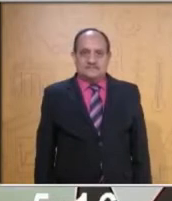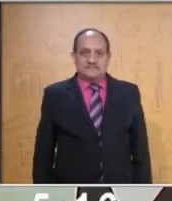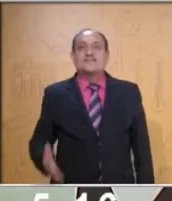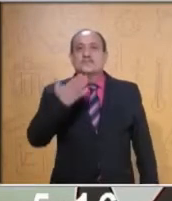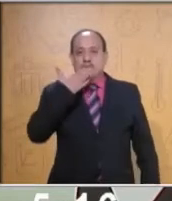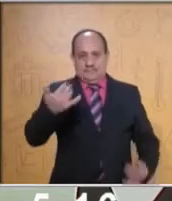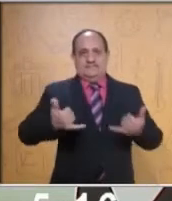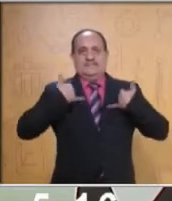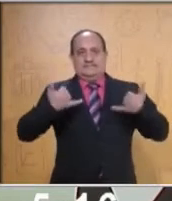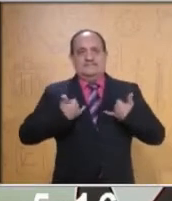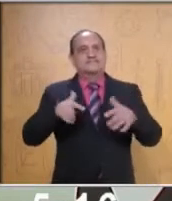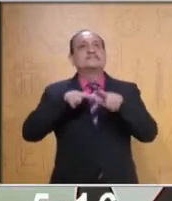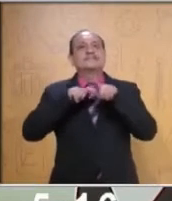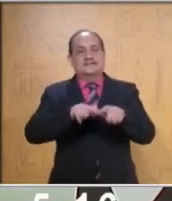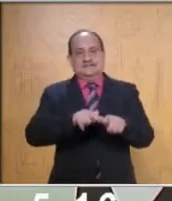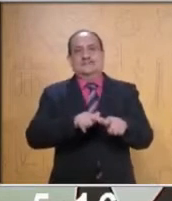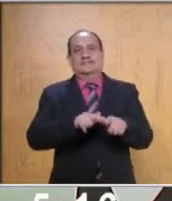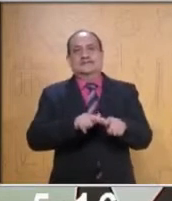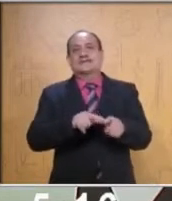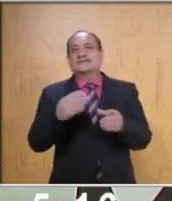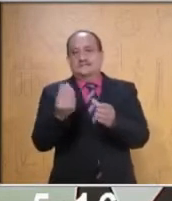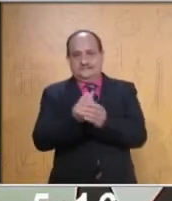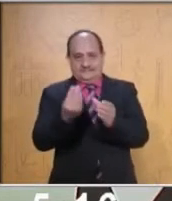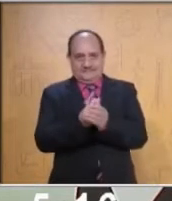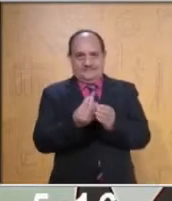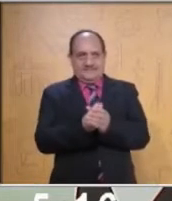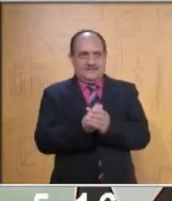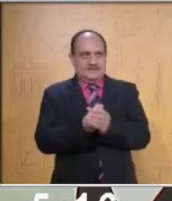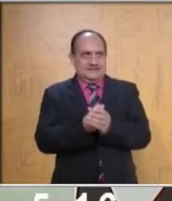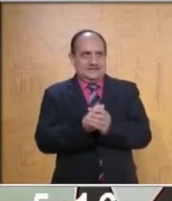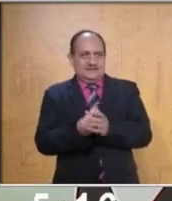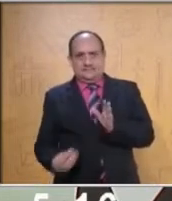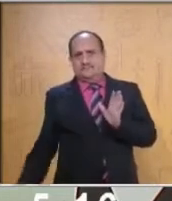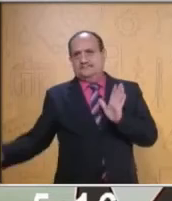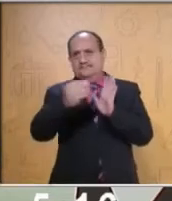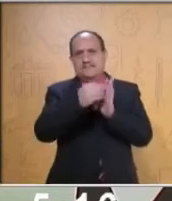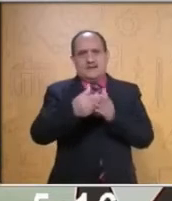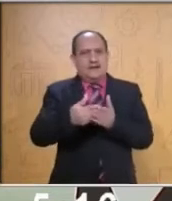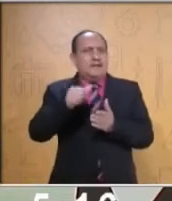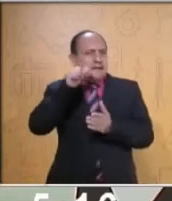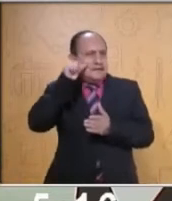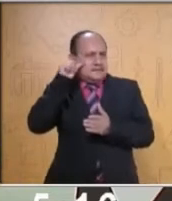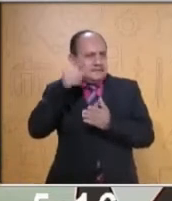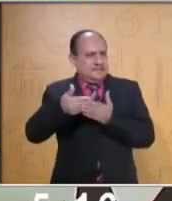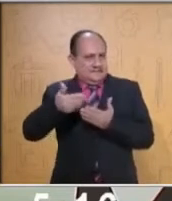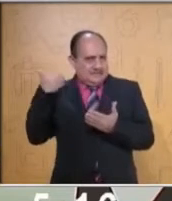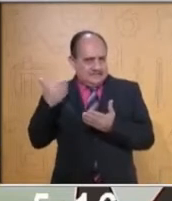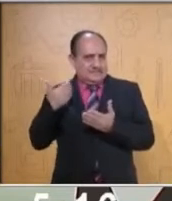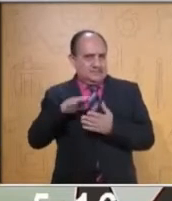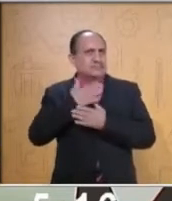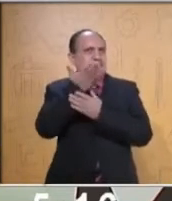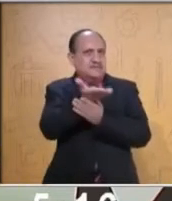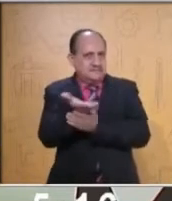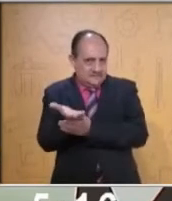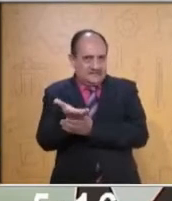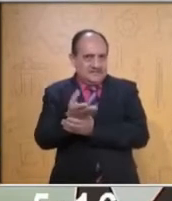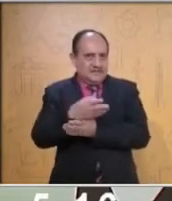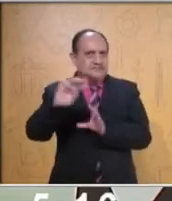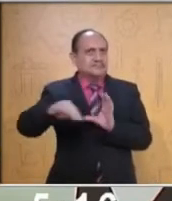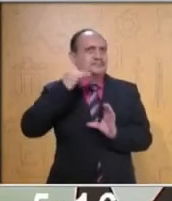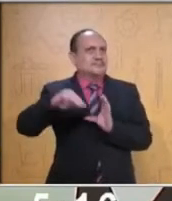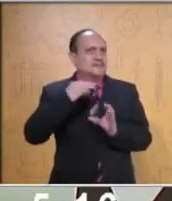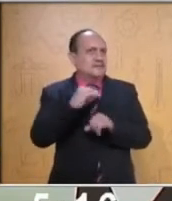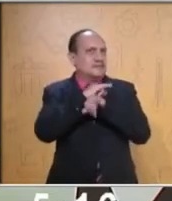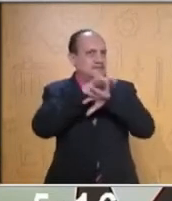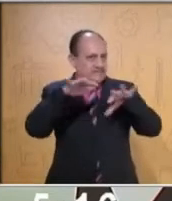Bien, muchachos, pues vamos a iniciar con el problema de explicación. Antes de irnos, el día de ayer, yo les había solicitado que me mandaran una